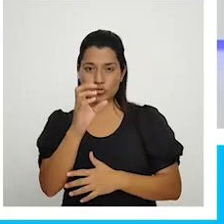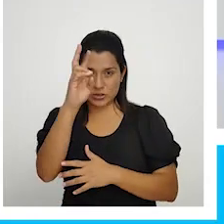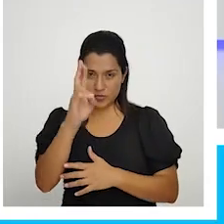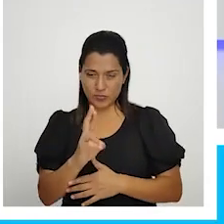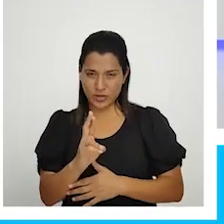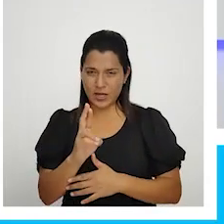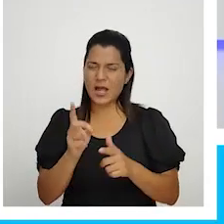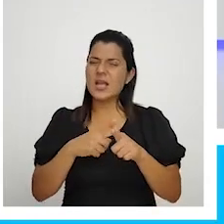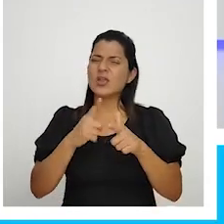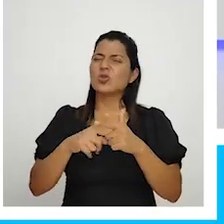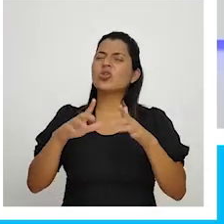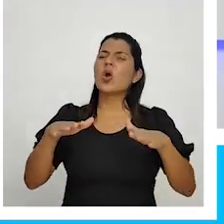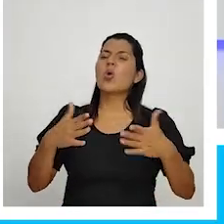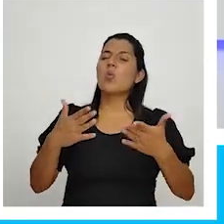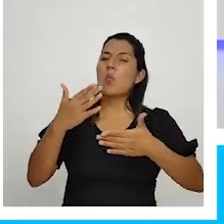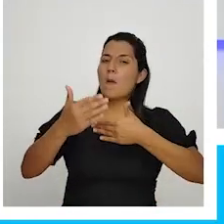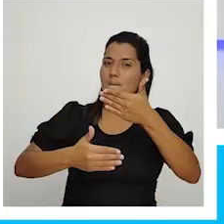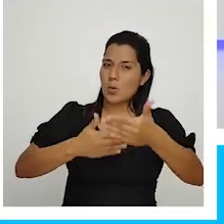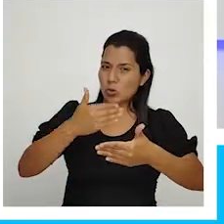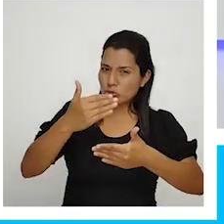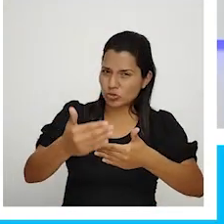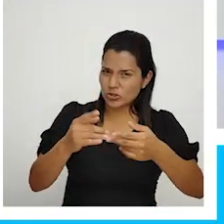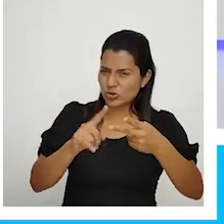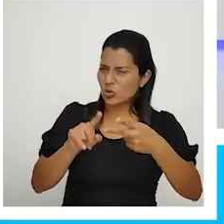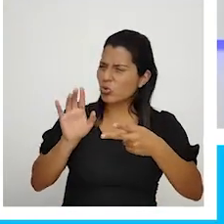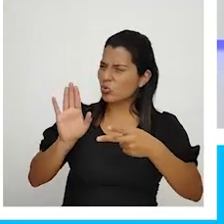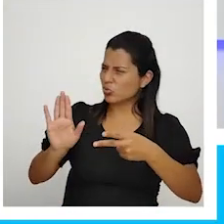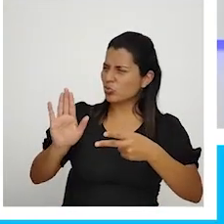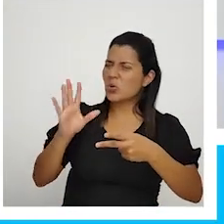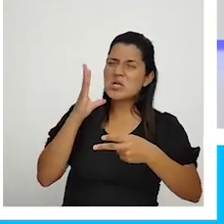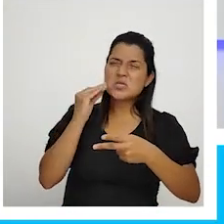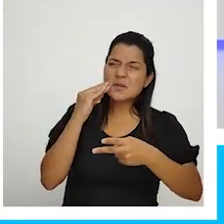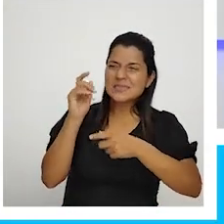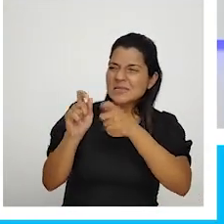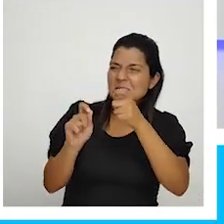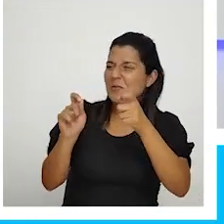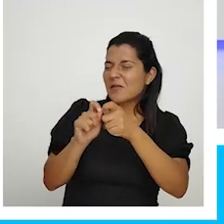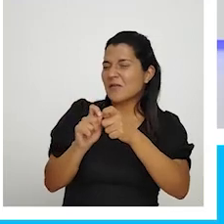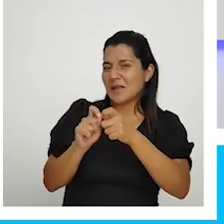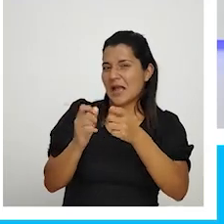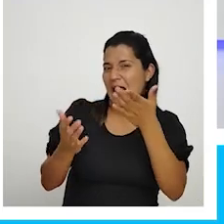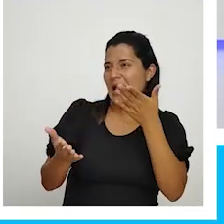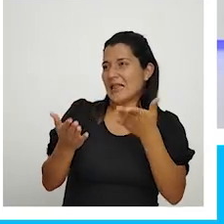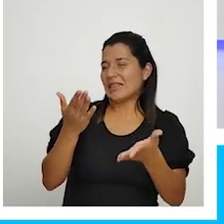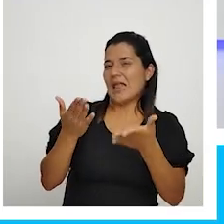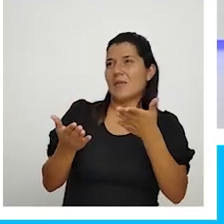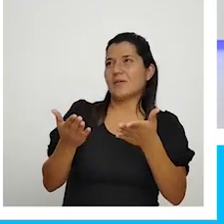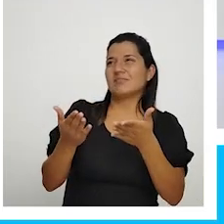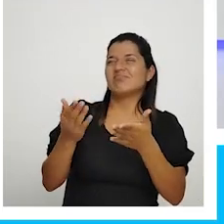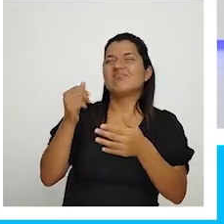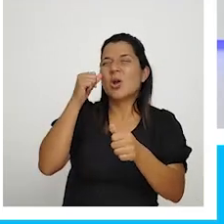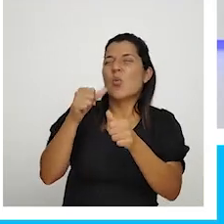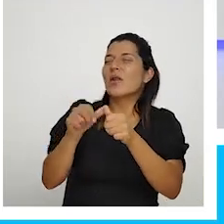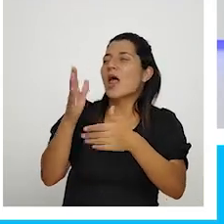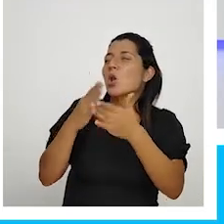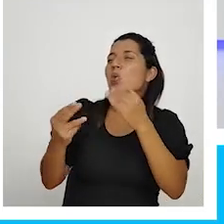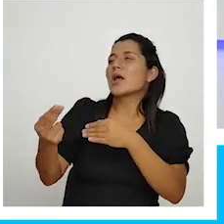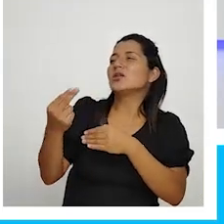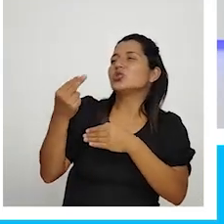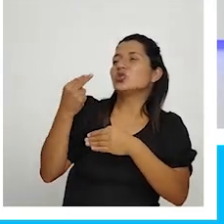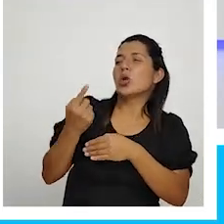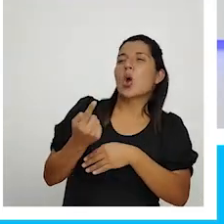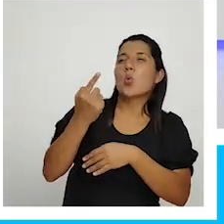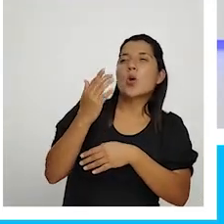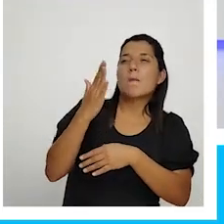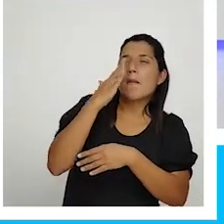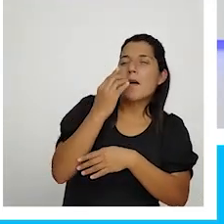¿Cuál es ese proceso? Y si tuviste alguna experiencia en particular que te haya marcado, como esa mamá, ese niño, me